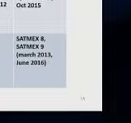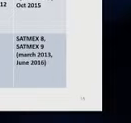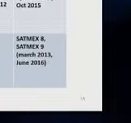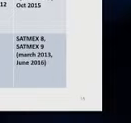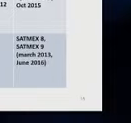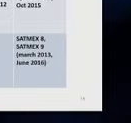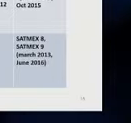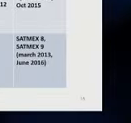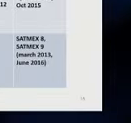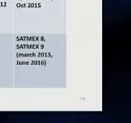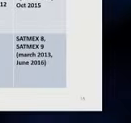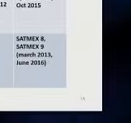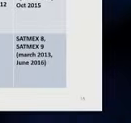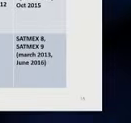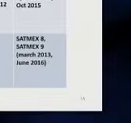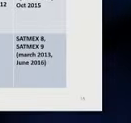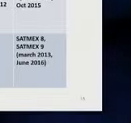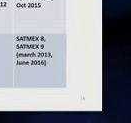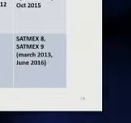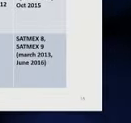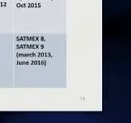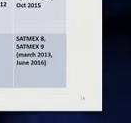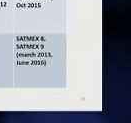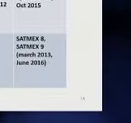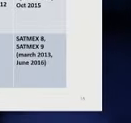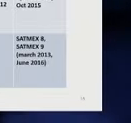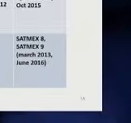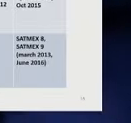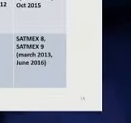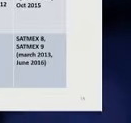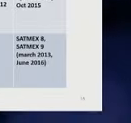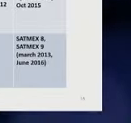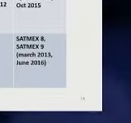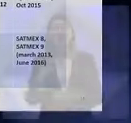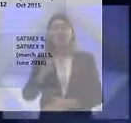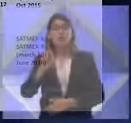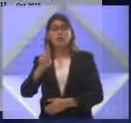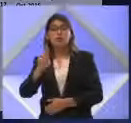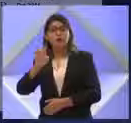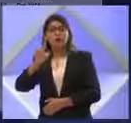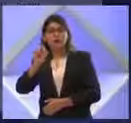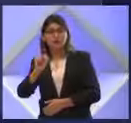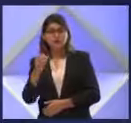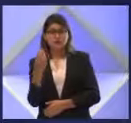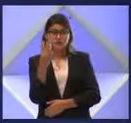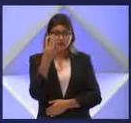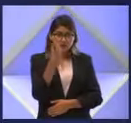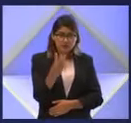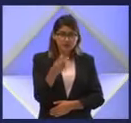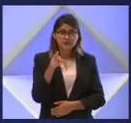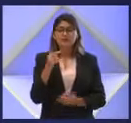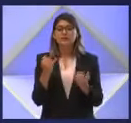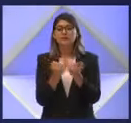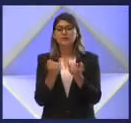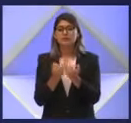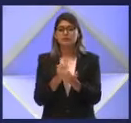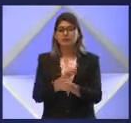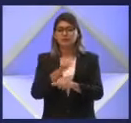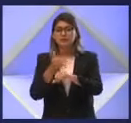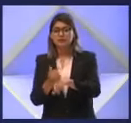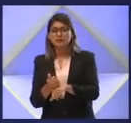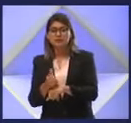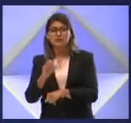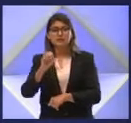que terminó su vida útil tenemos la posición del morelos 3 y la posición del satélite sardes